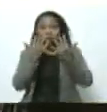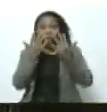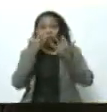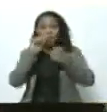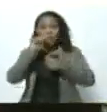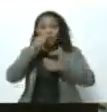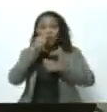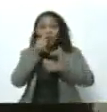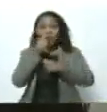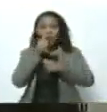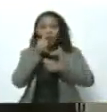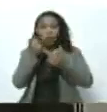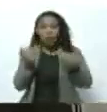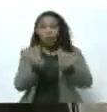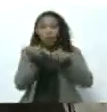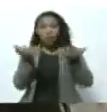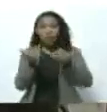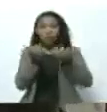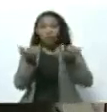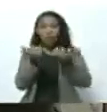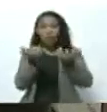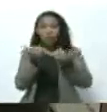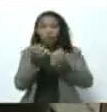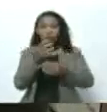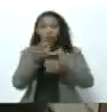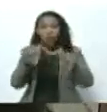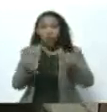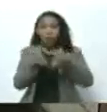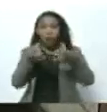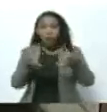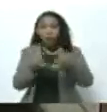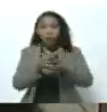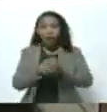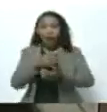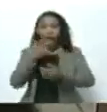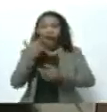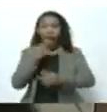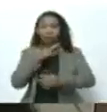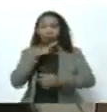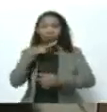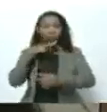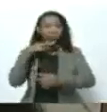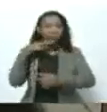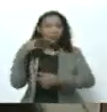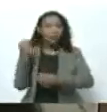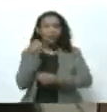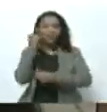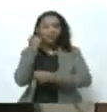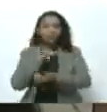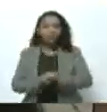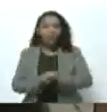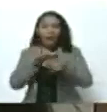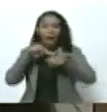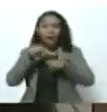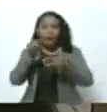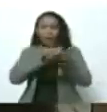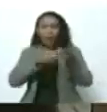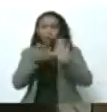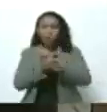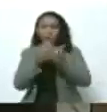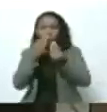pollo asado con verdurita. ¡Ay, qué sabroso! ¿Y aquí qué estamos